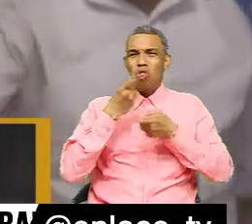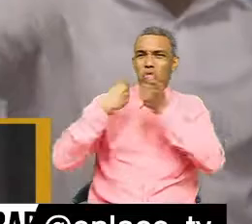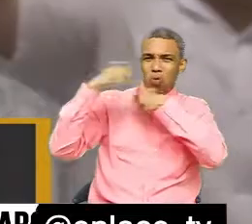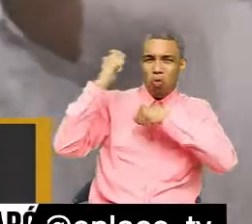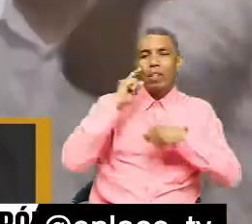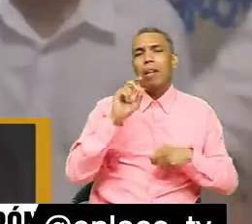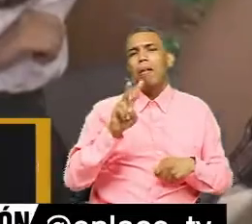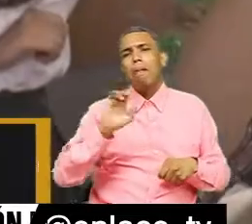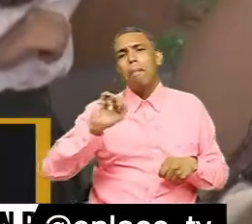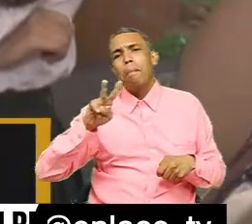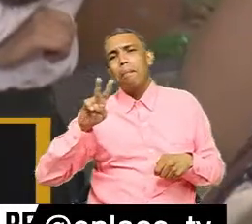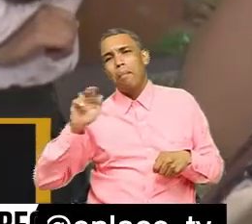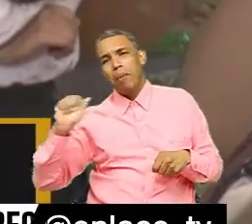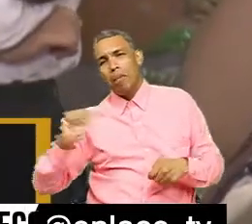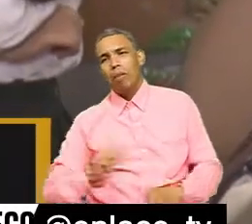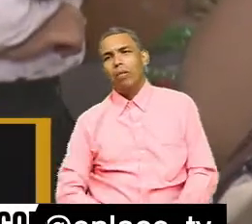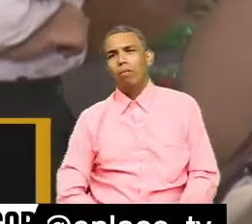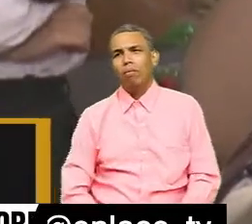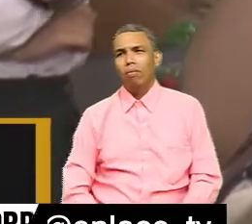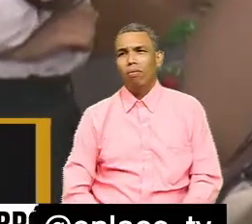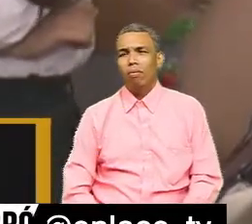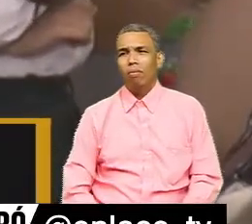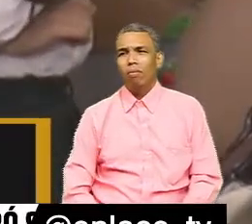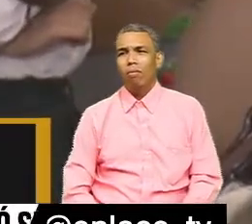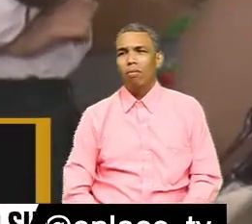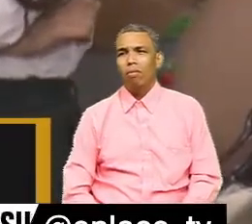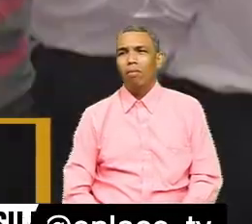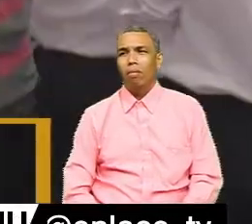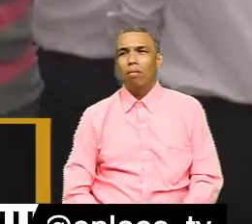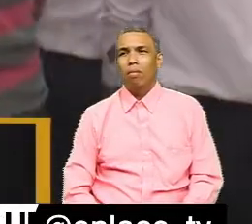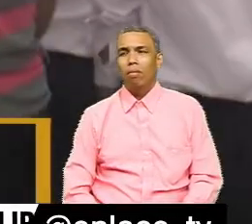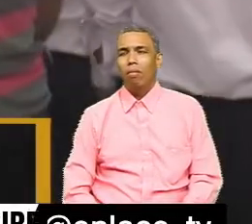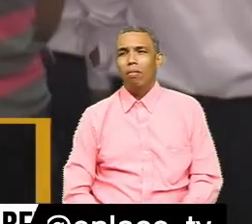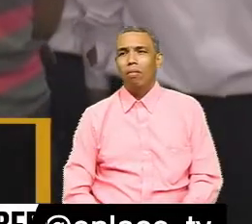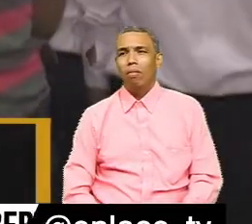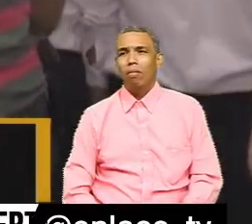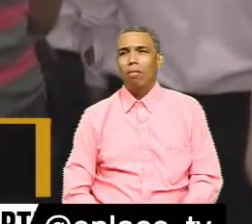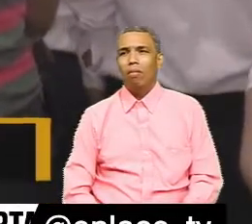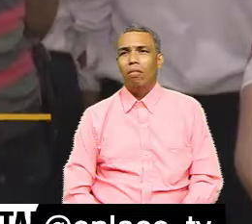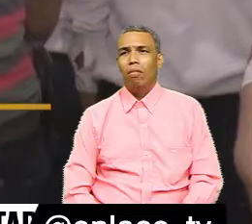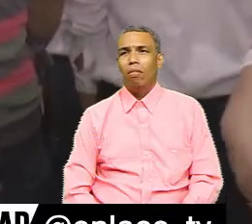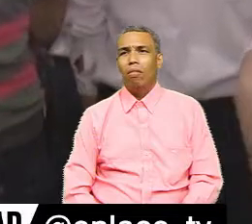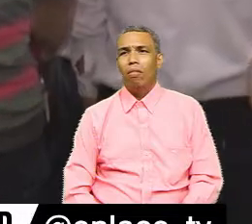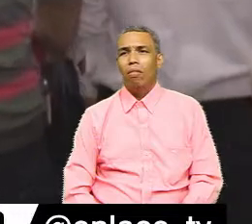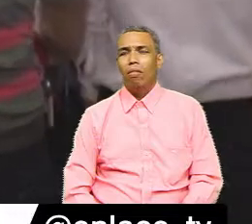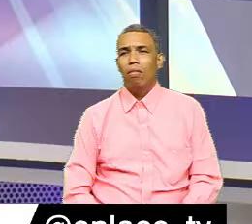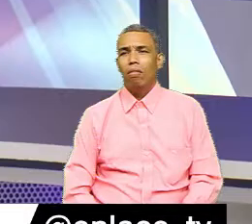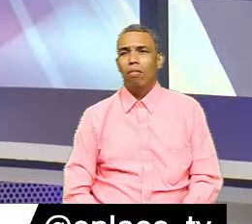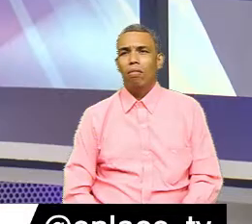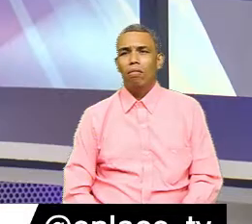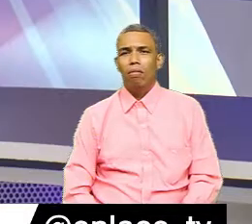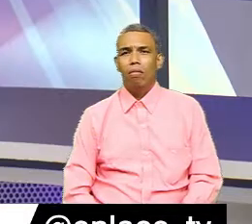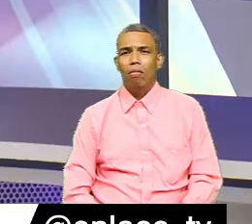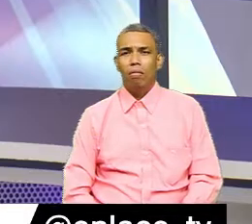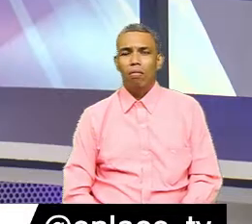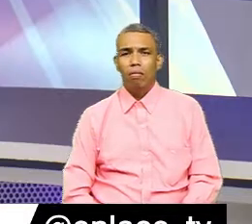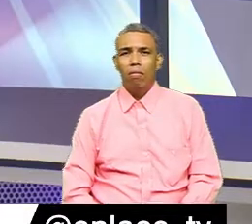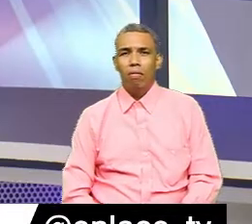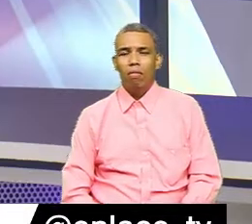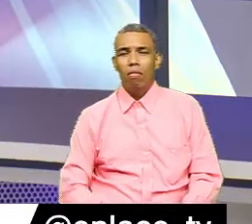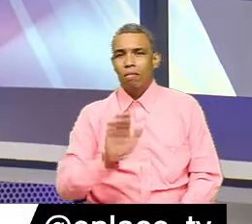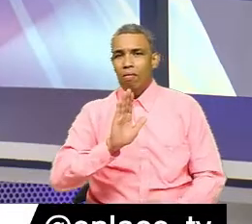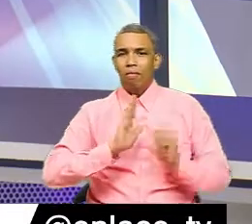en el Centro Comercial Viva. Esta semana universitaria contará con espacios en un reconocido centro comercial de la ciudad. Hacemos